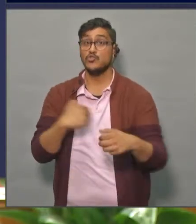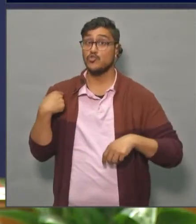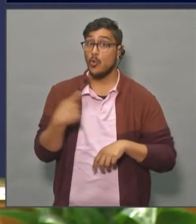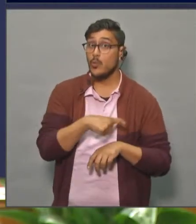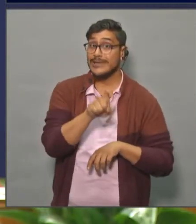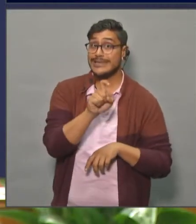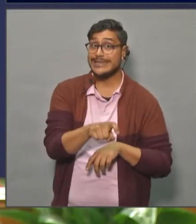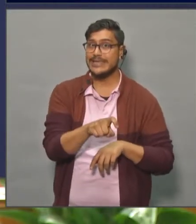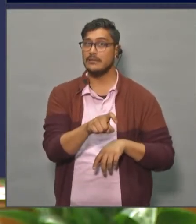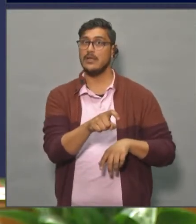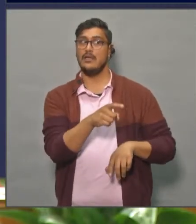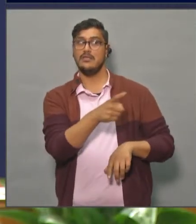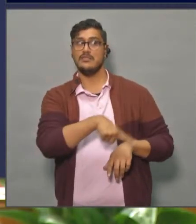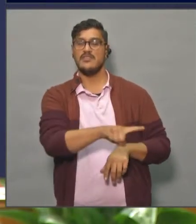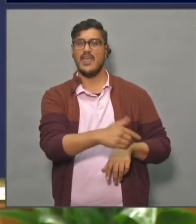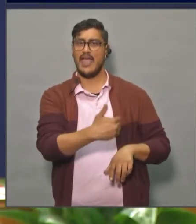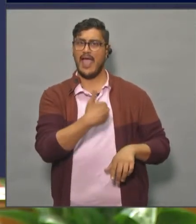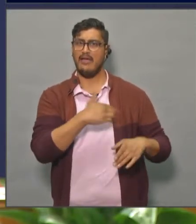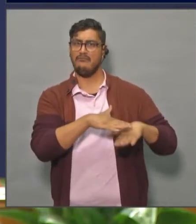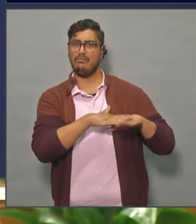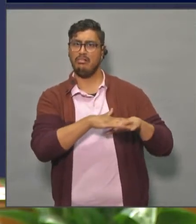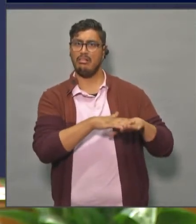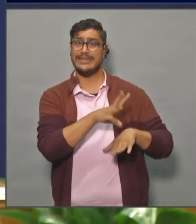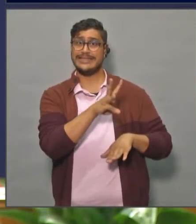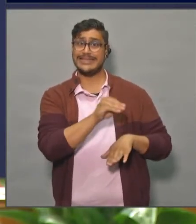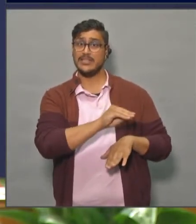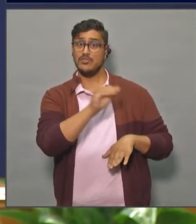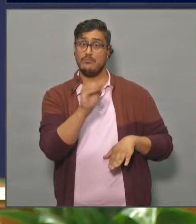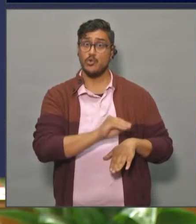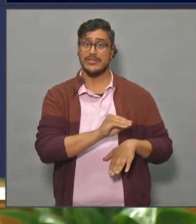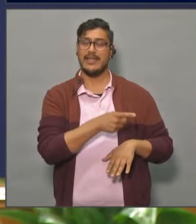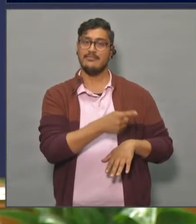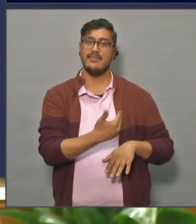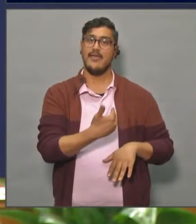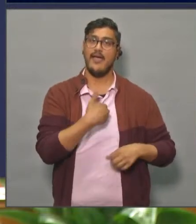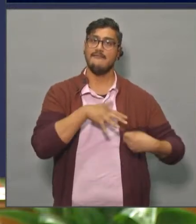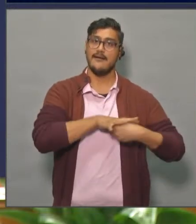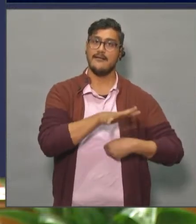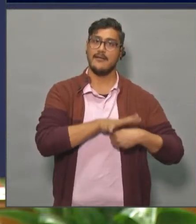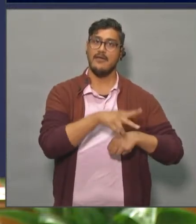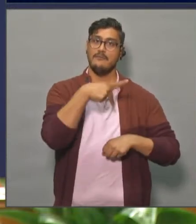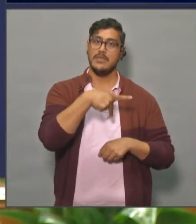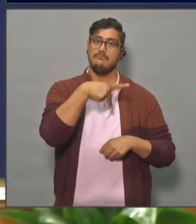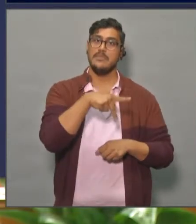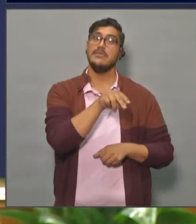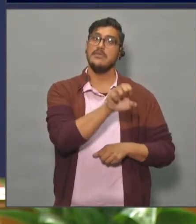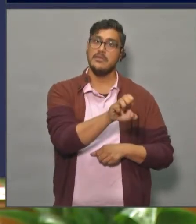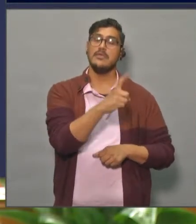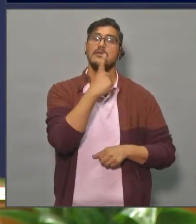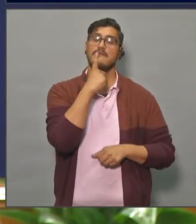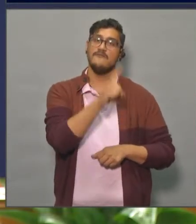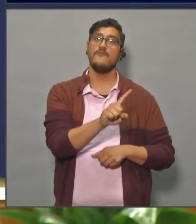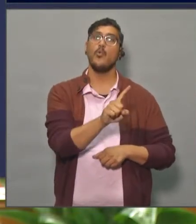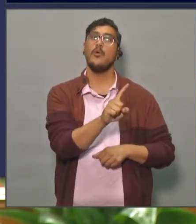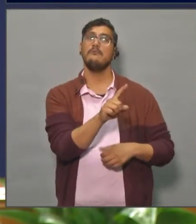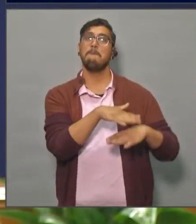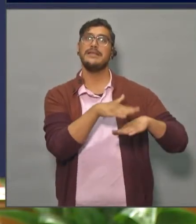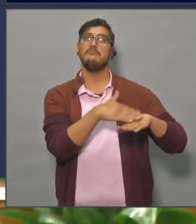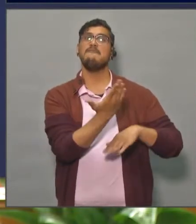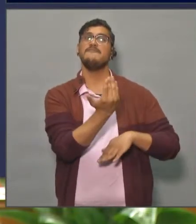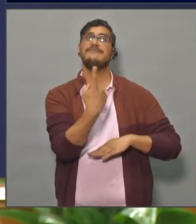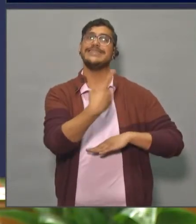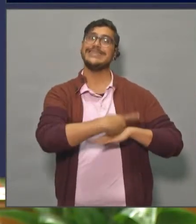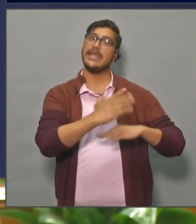el 60% de los hospitales tengan un suministro de equipo de protección personal para 15 días o